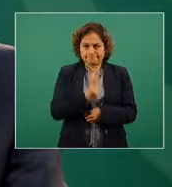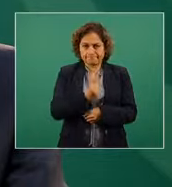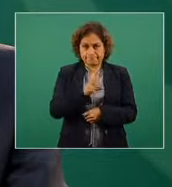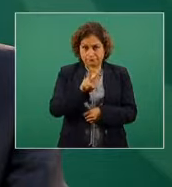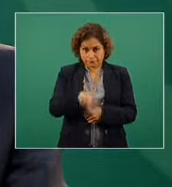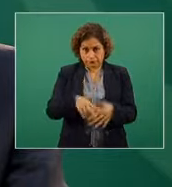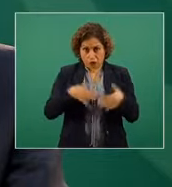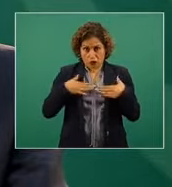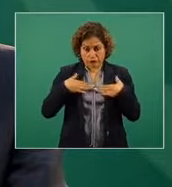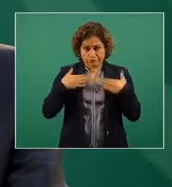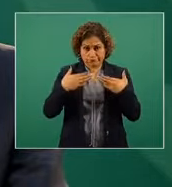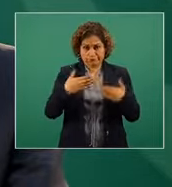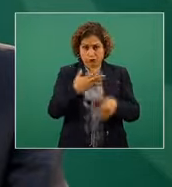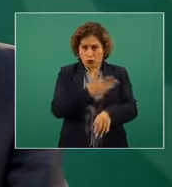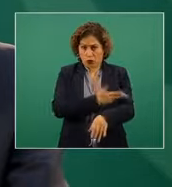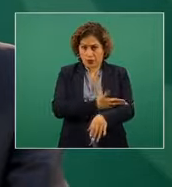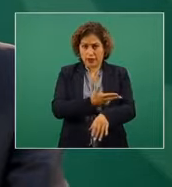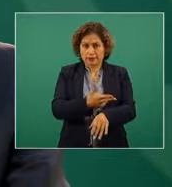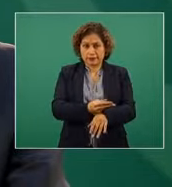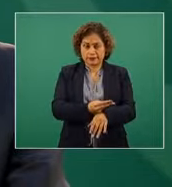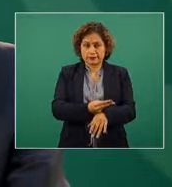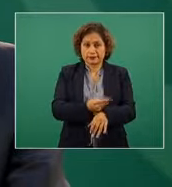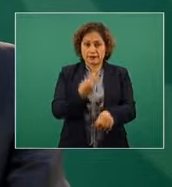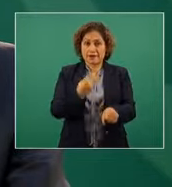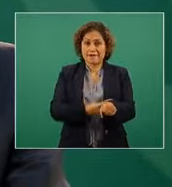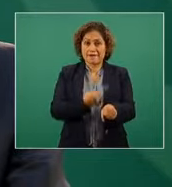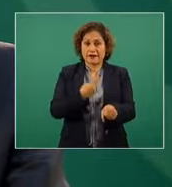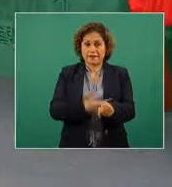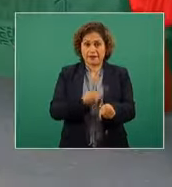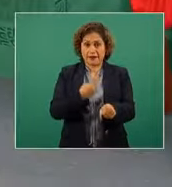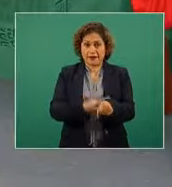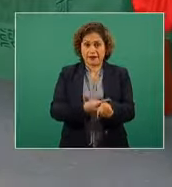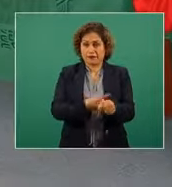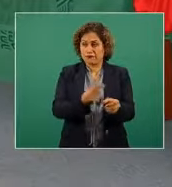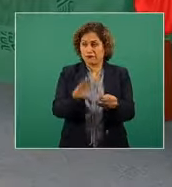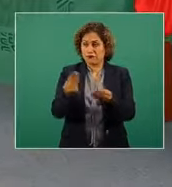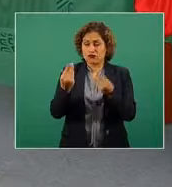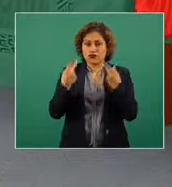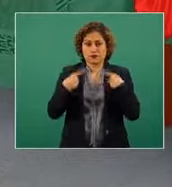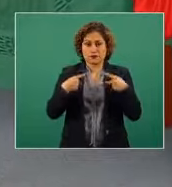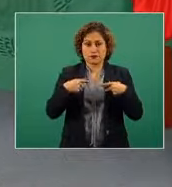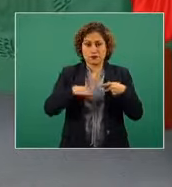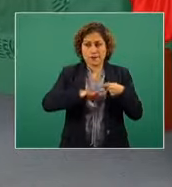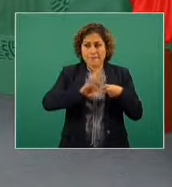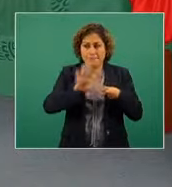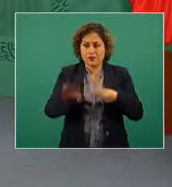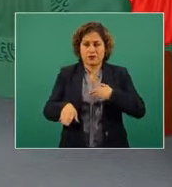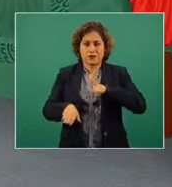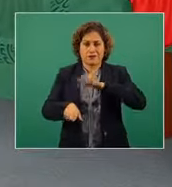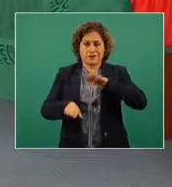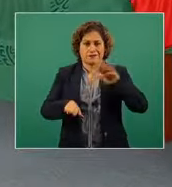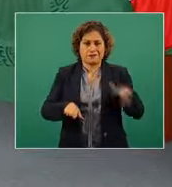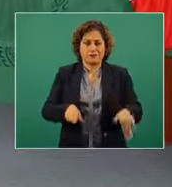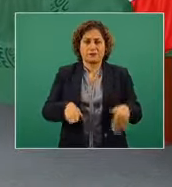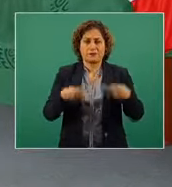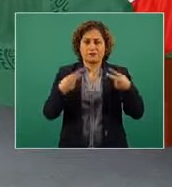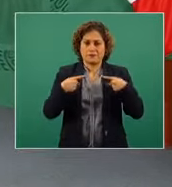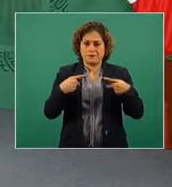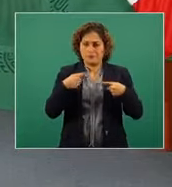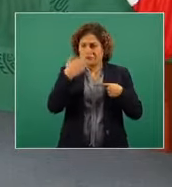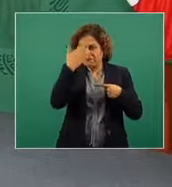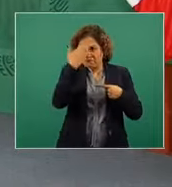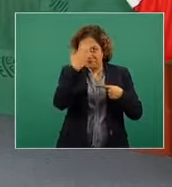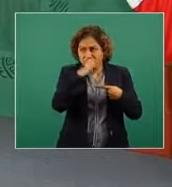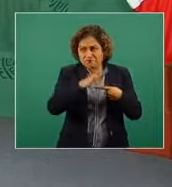por esta terrible enfermedad pierdan la vida seres humanos conocidos,